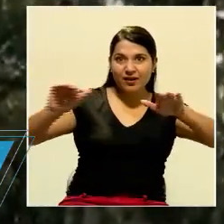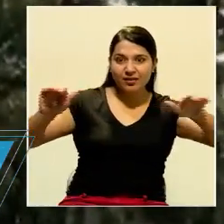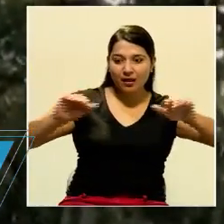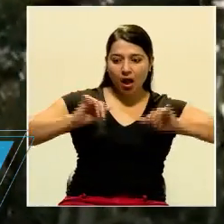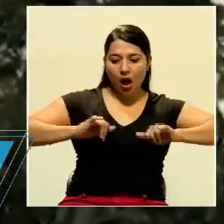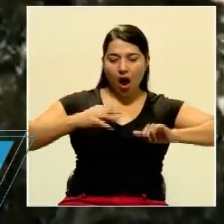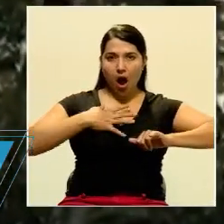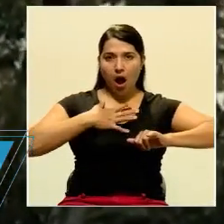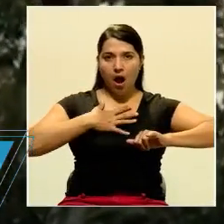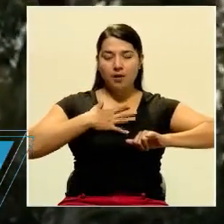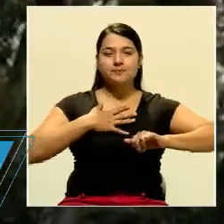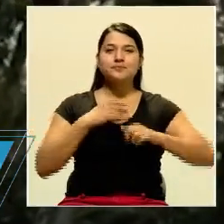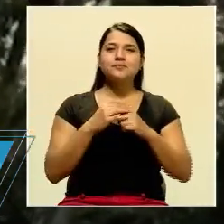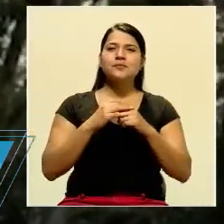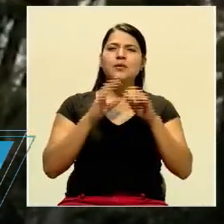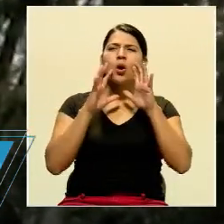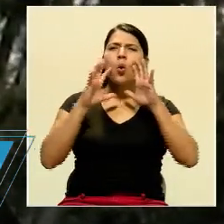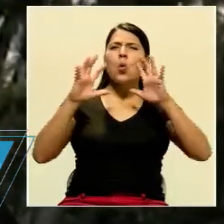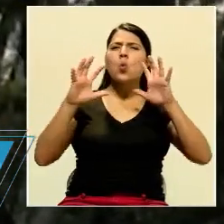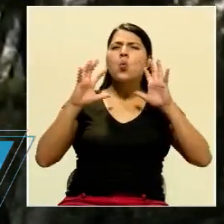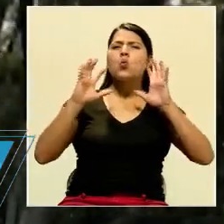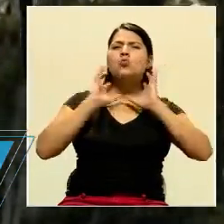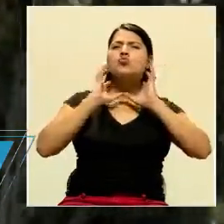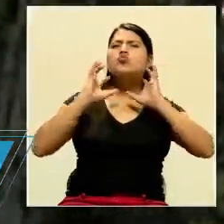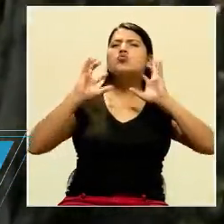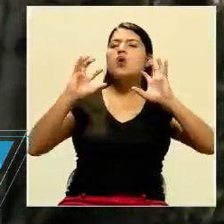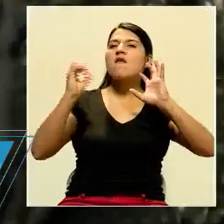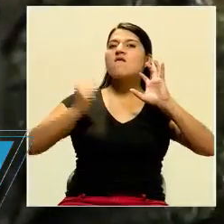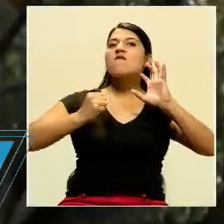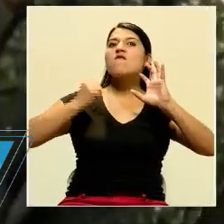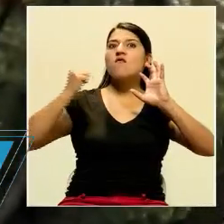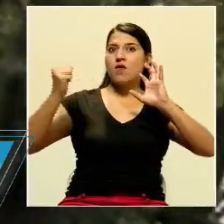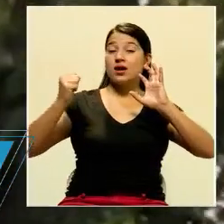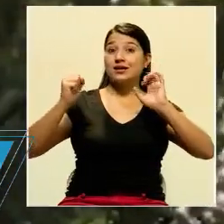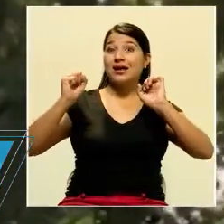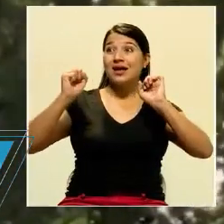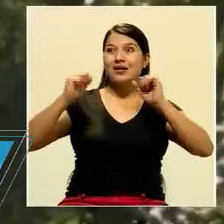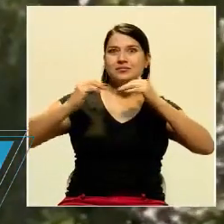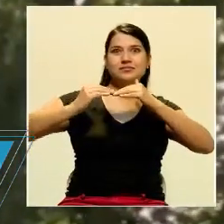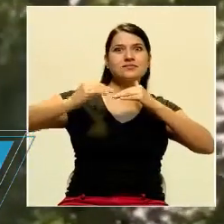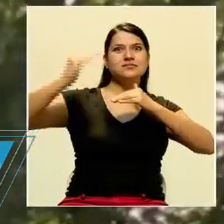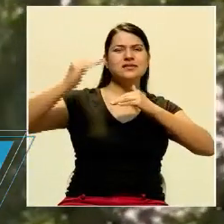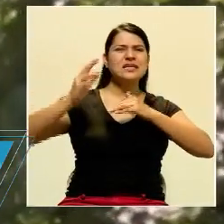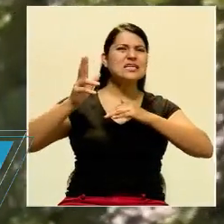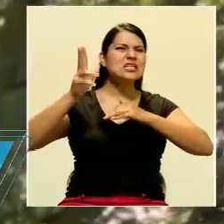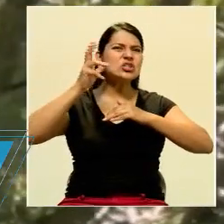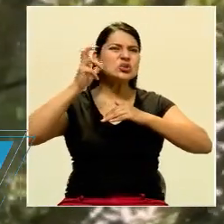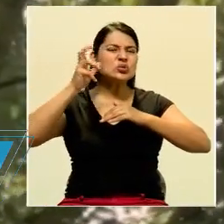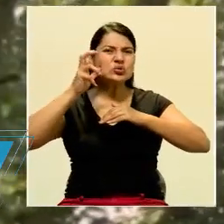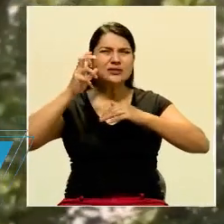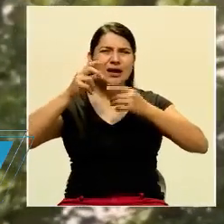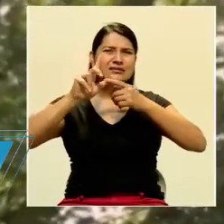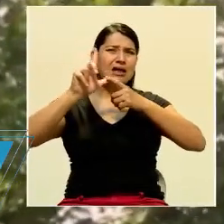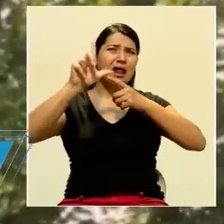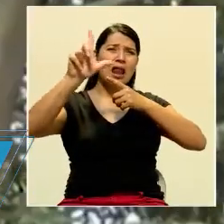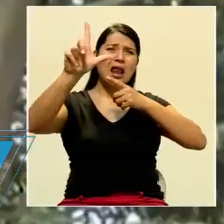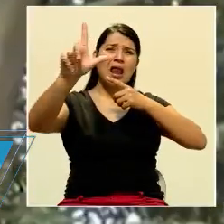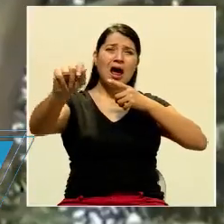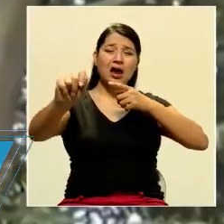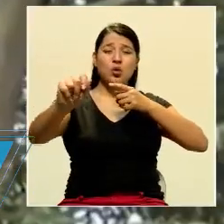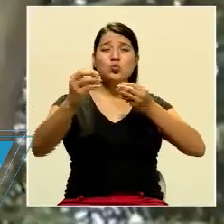encuentran. Son cantos muy fuertes que pueden llegar a los 5 kHz y escucharse a decenas de